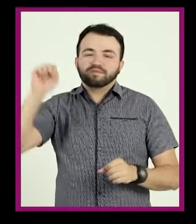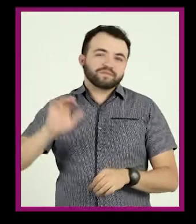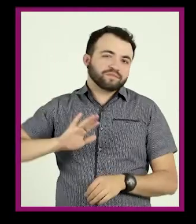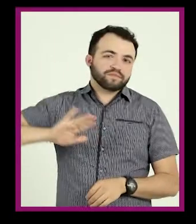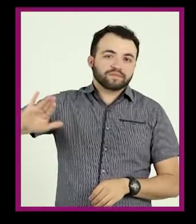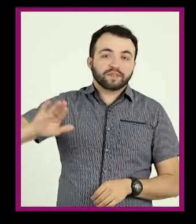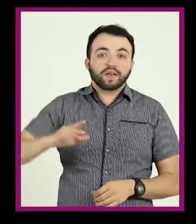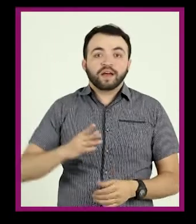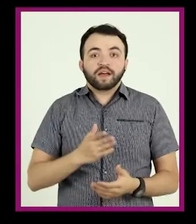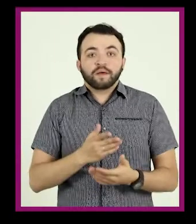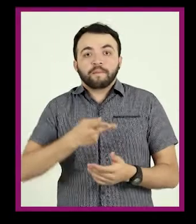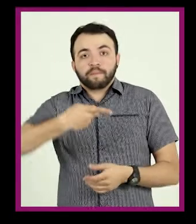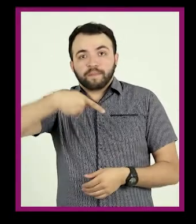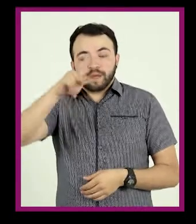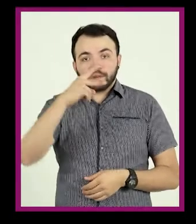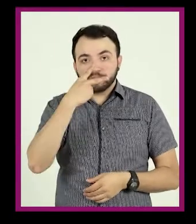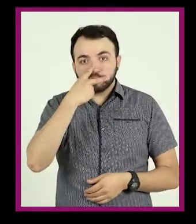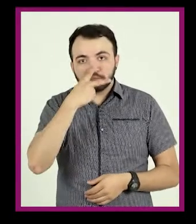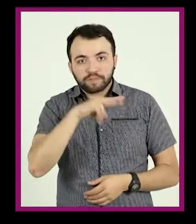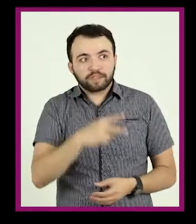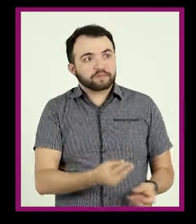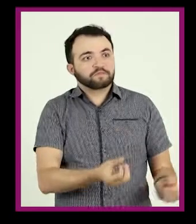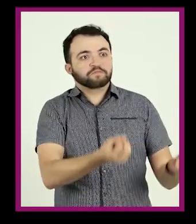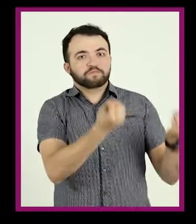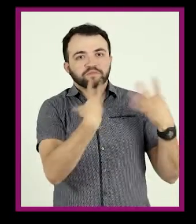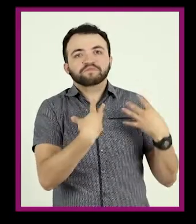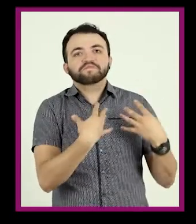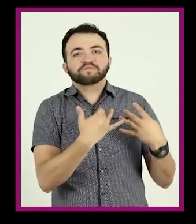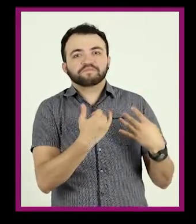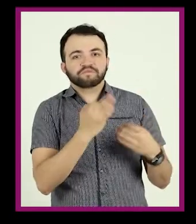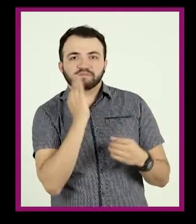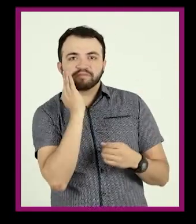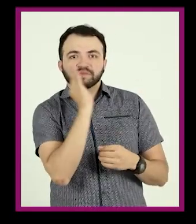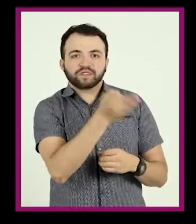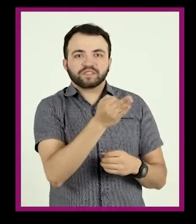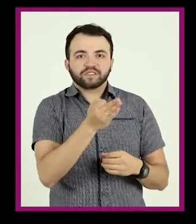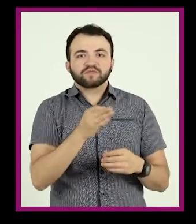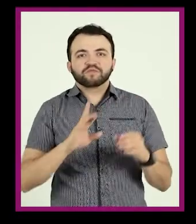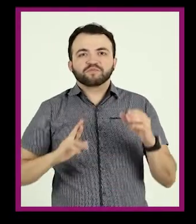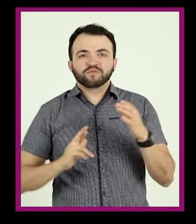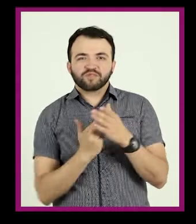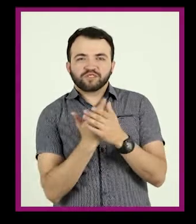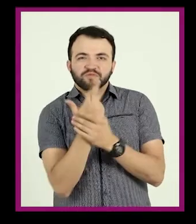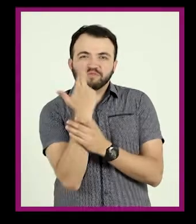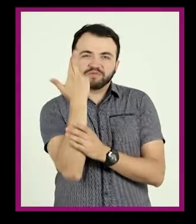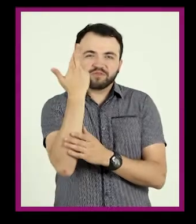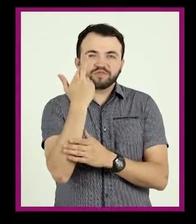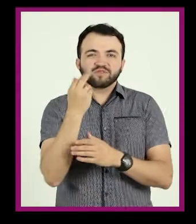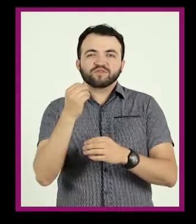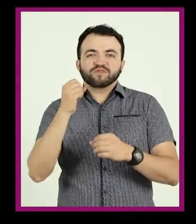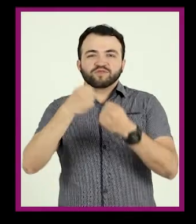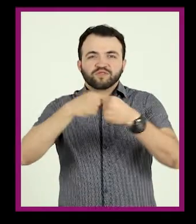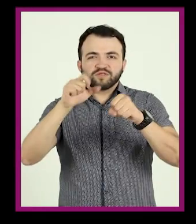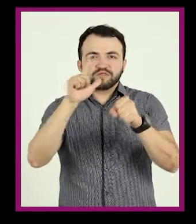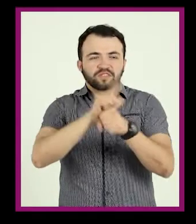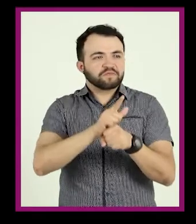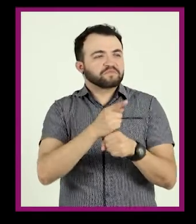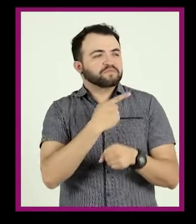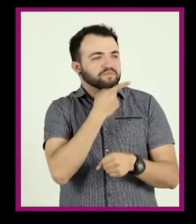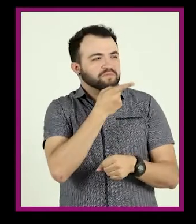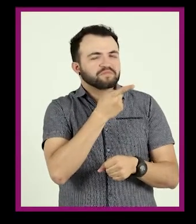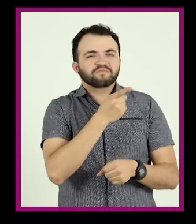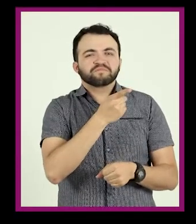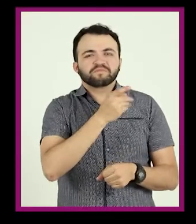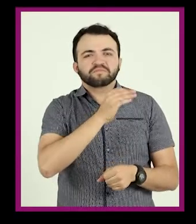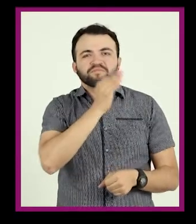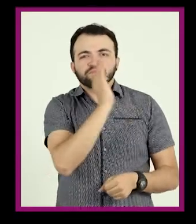cine mexicano de la época dorada, con su iconografía revolucionaria socialista, parecía perfecto. A